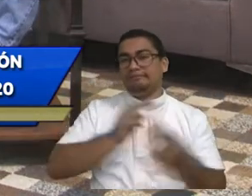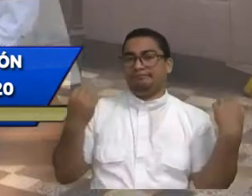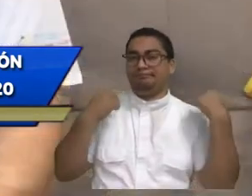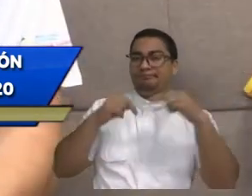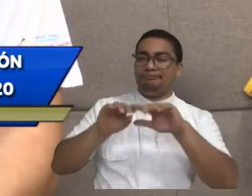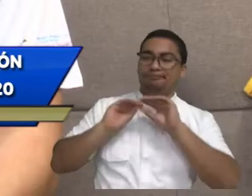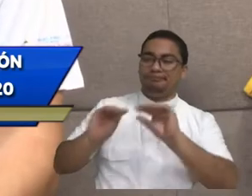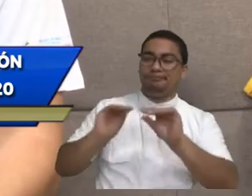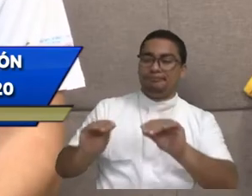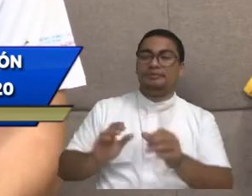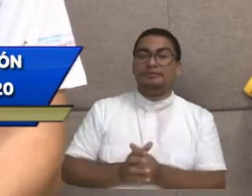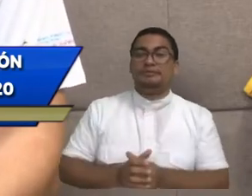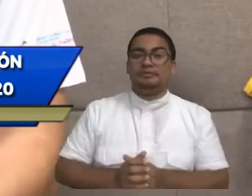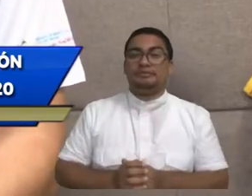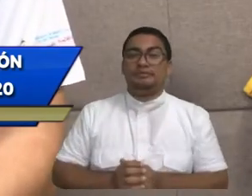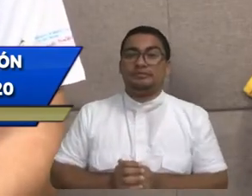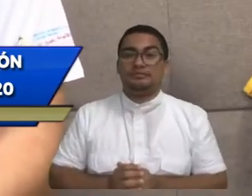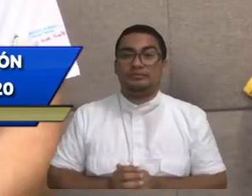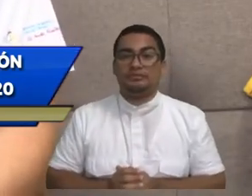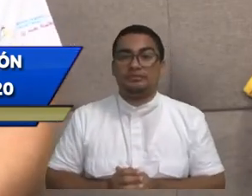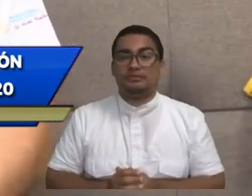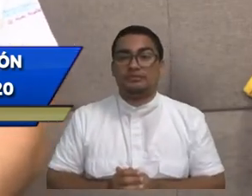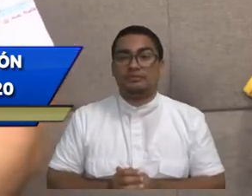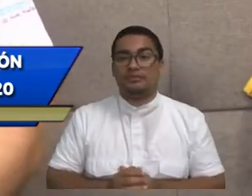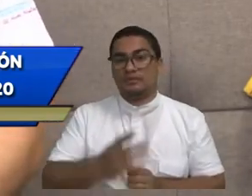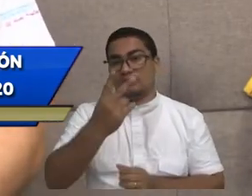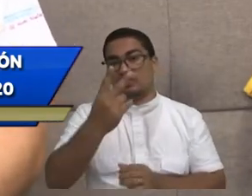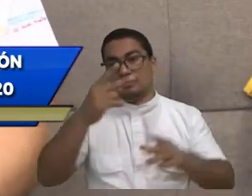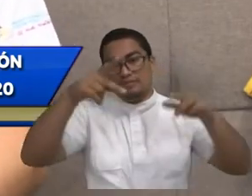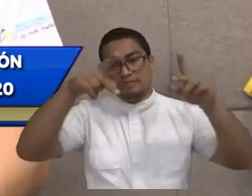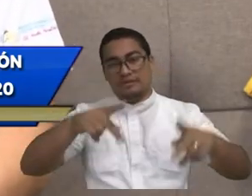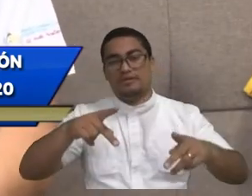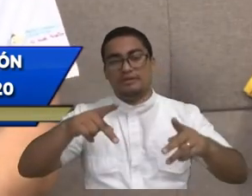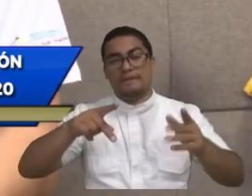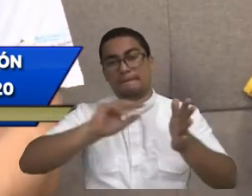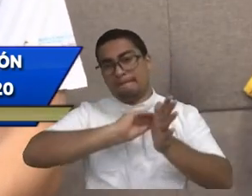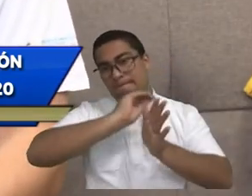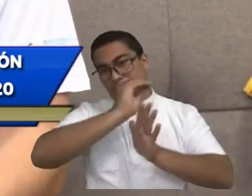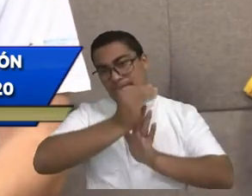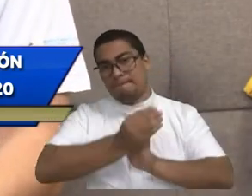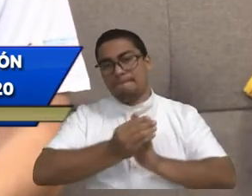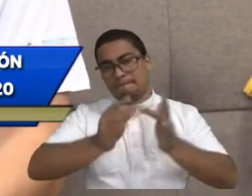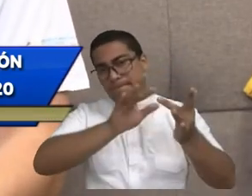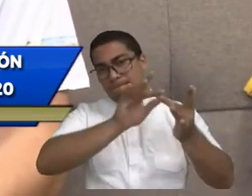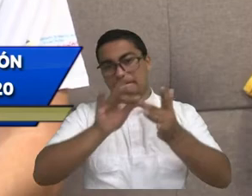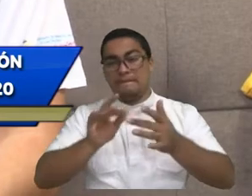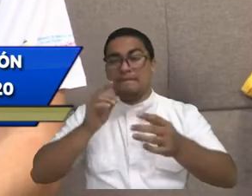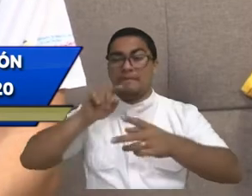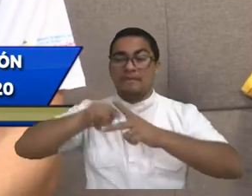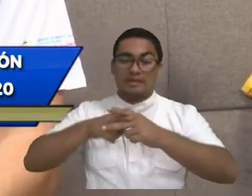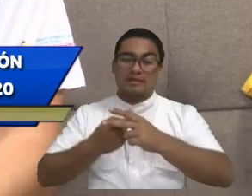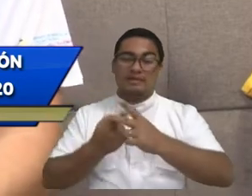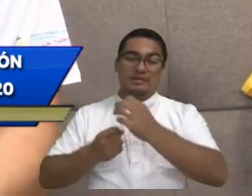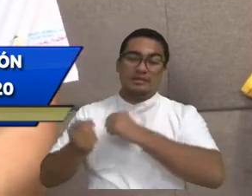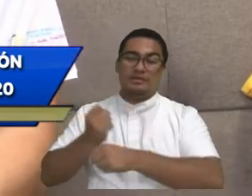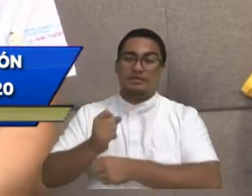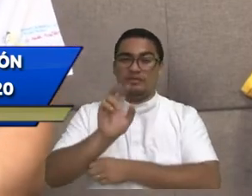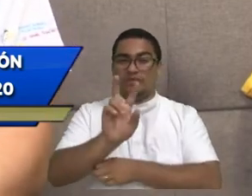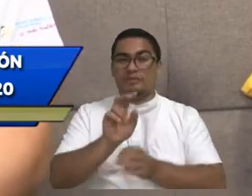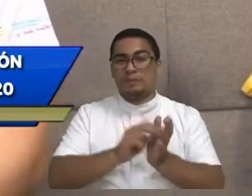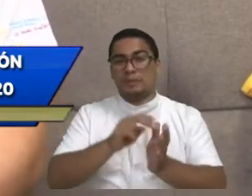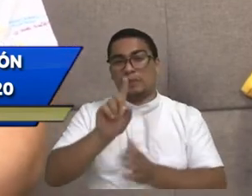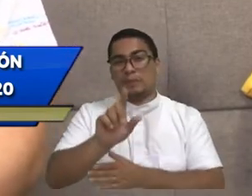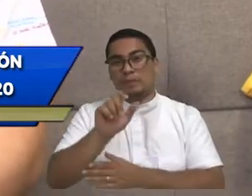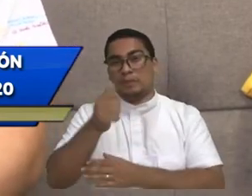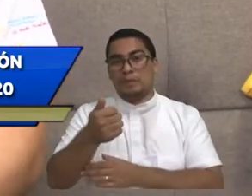estamos con dos técnicos especialistas iniciamos en 2016 con un técnico especialista en docencia